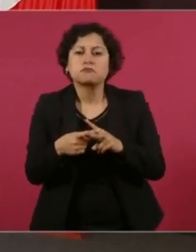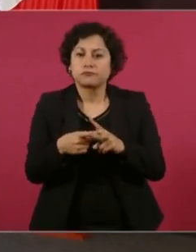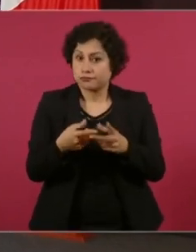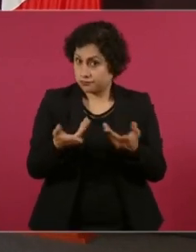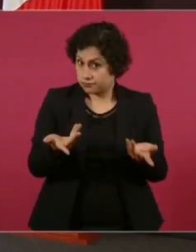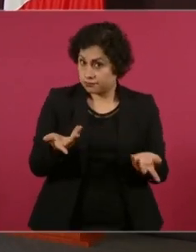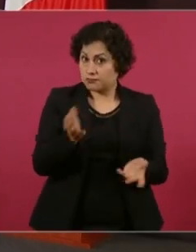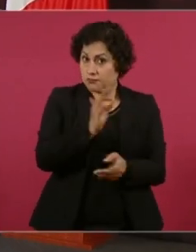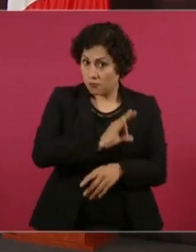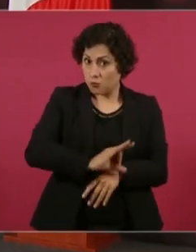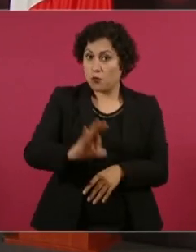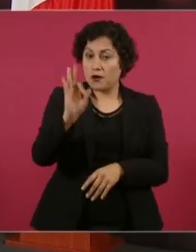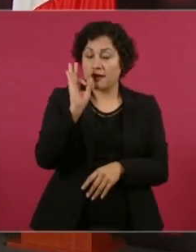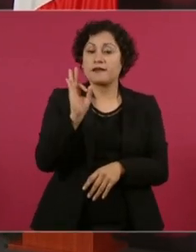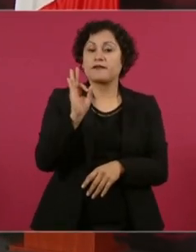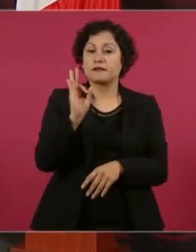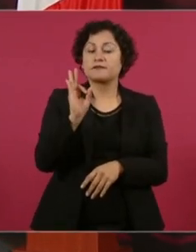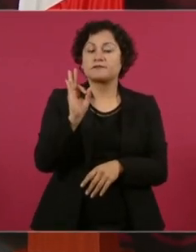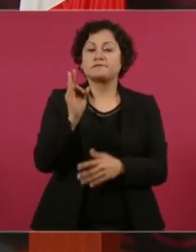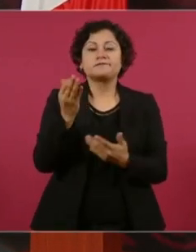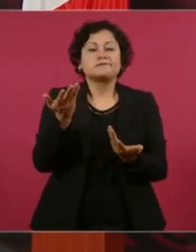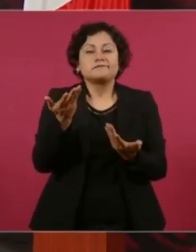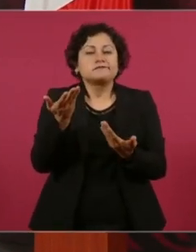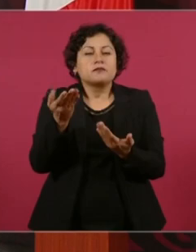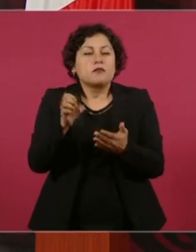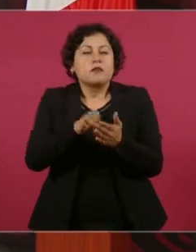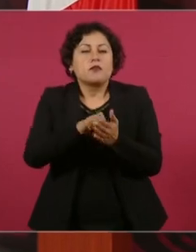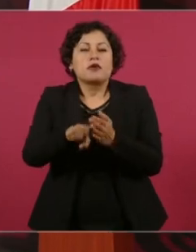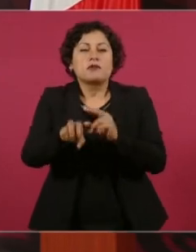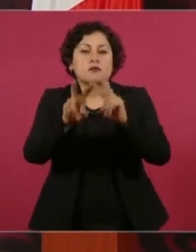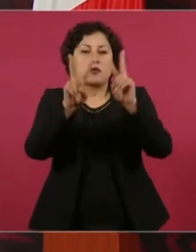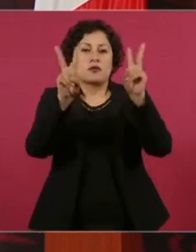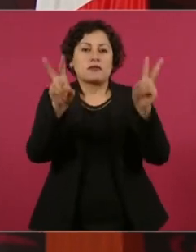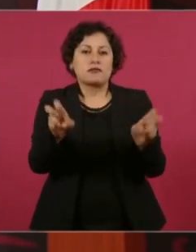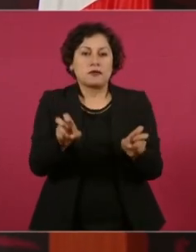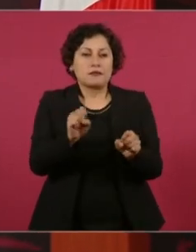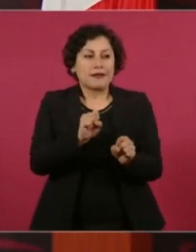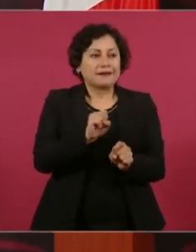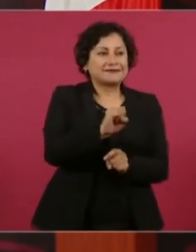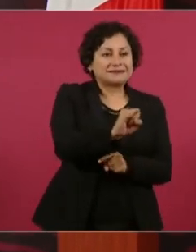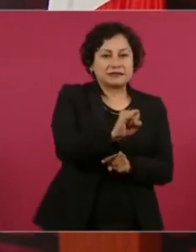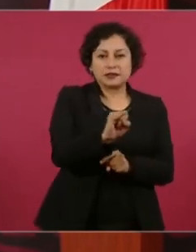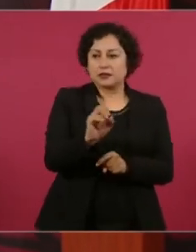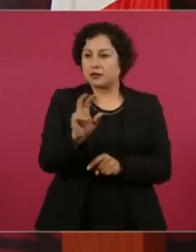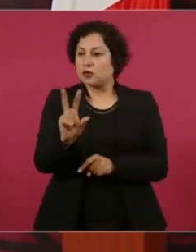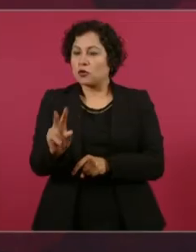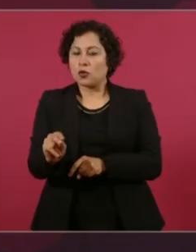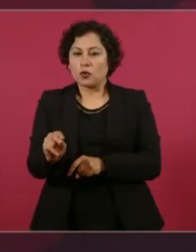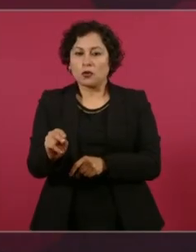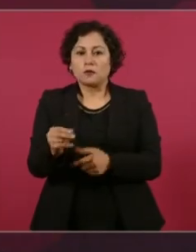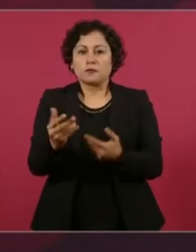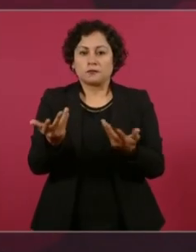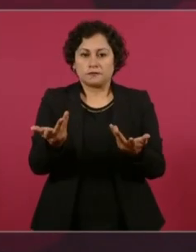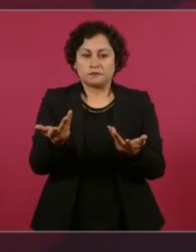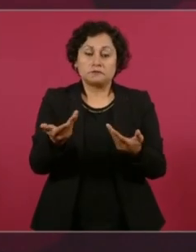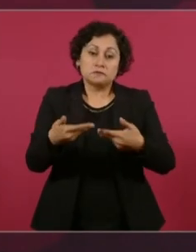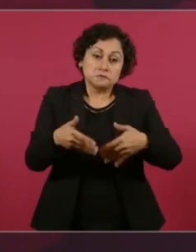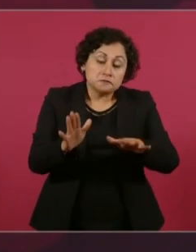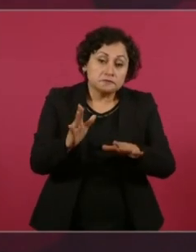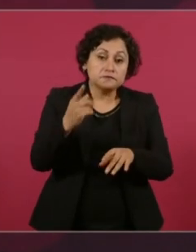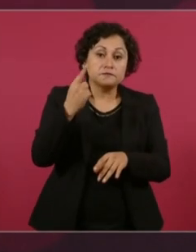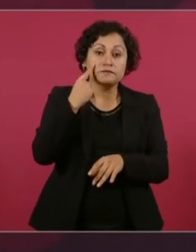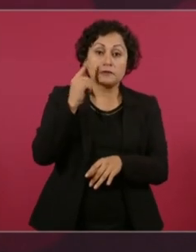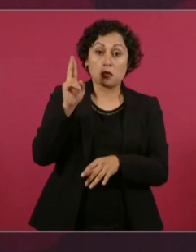Sobre opiniones favorables, opiniones desfavorables. Bueno, la UNAM tiene